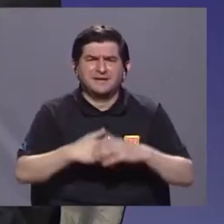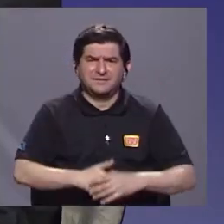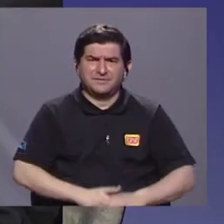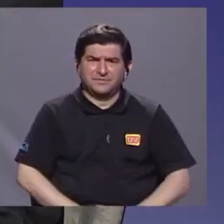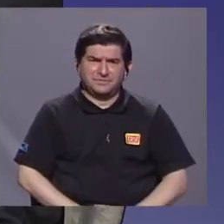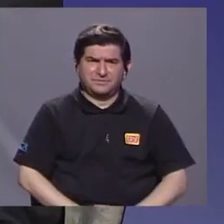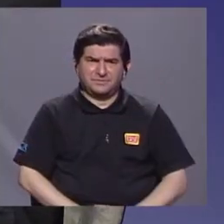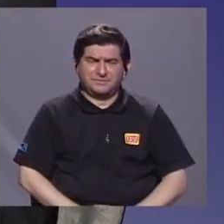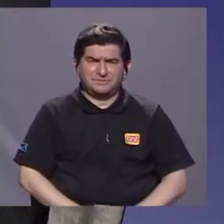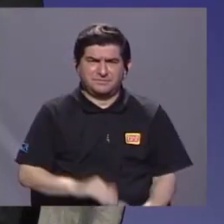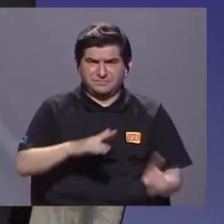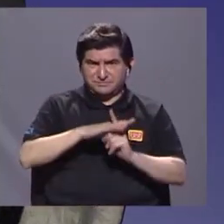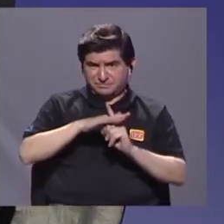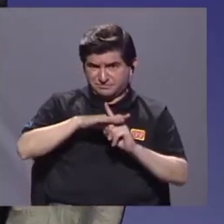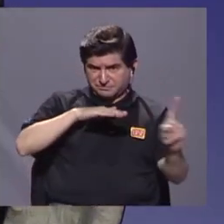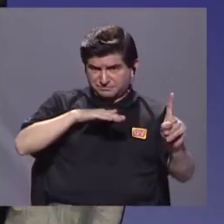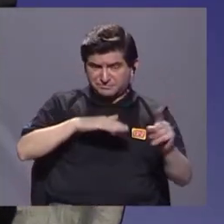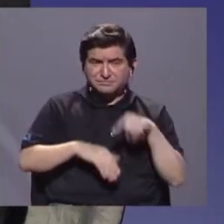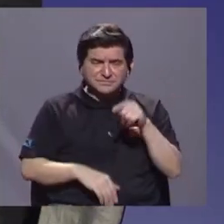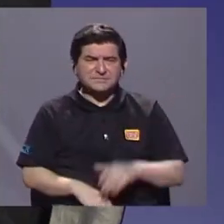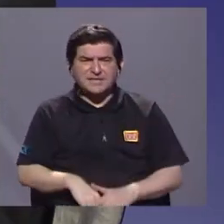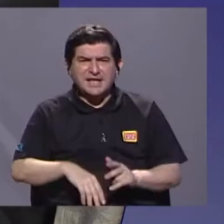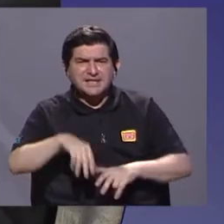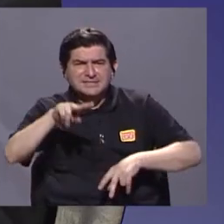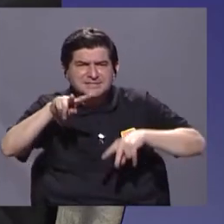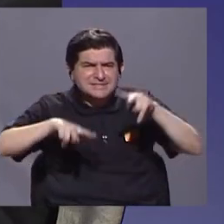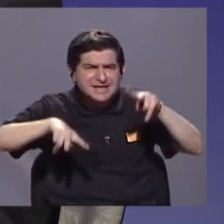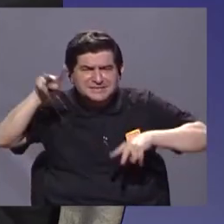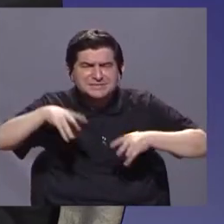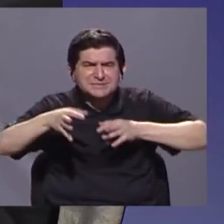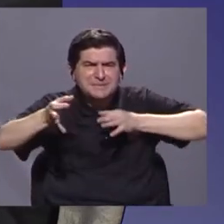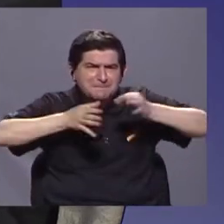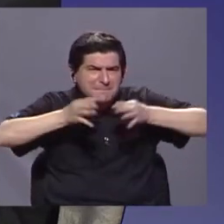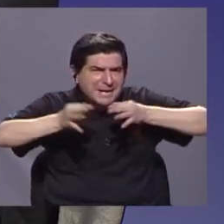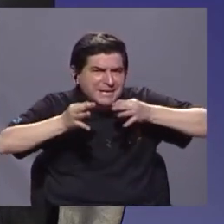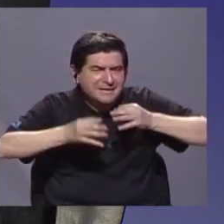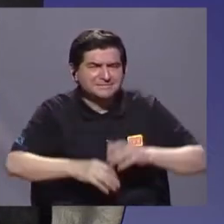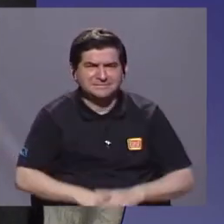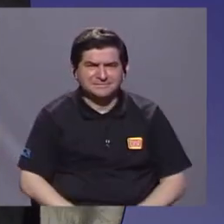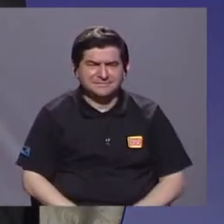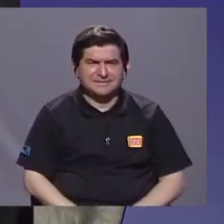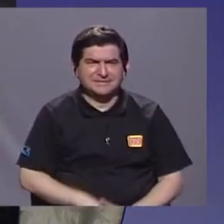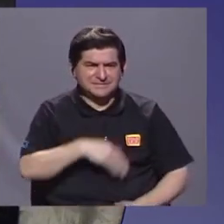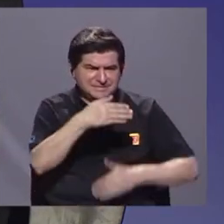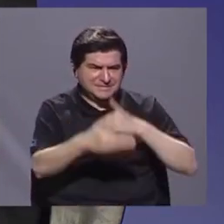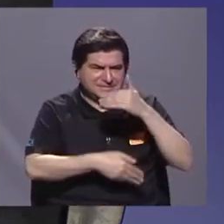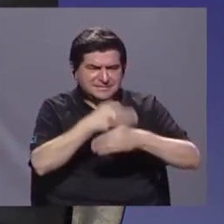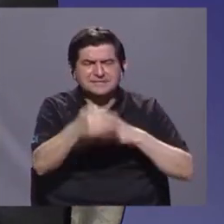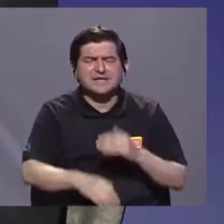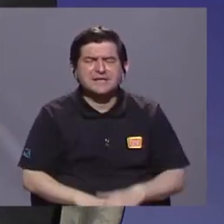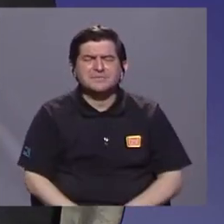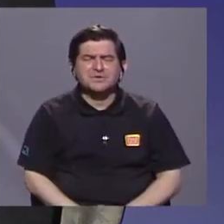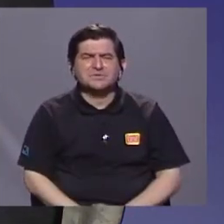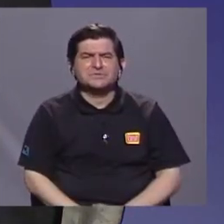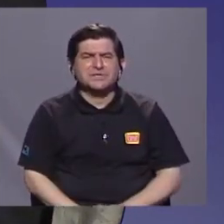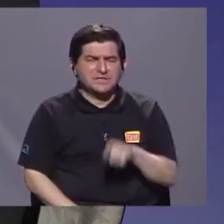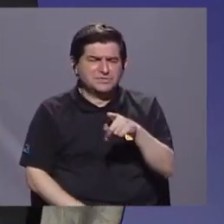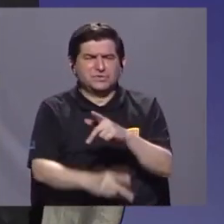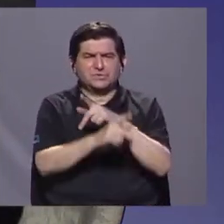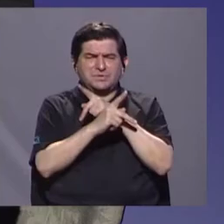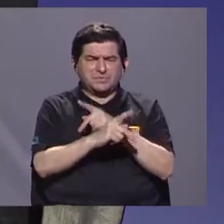escapan estas variantes que usted bien explicó el proceso de inmunidad de una de estas vacunas